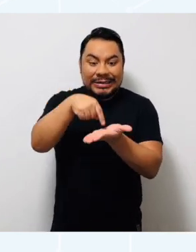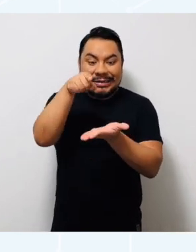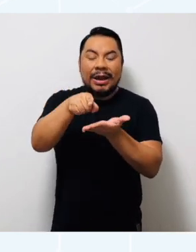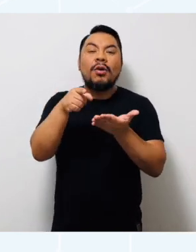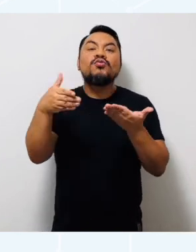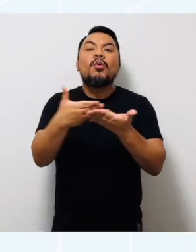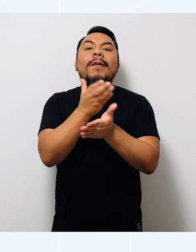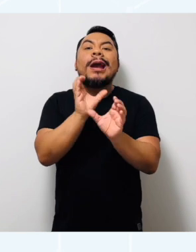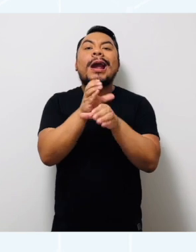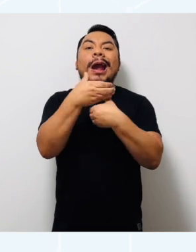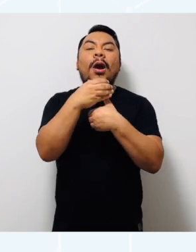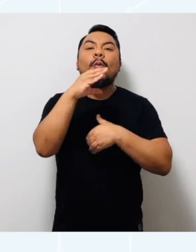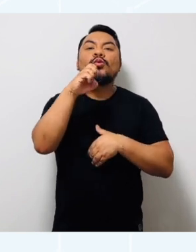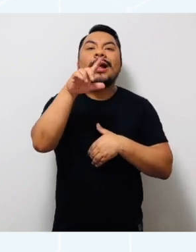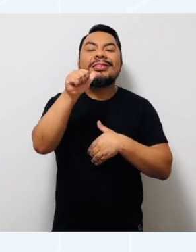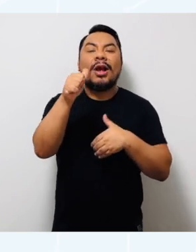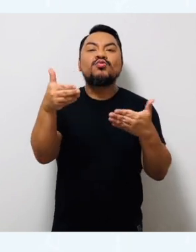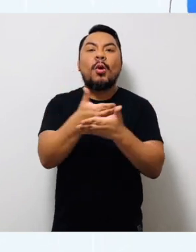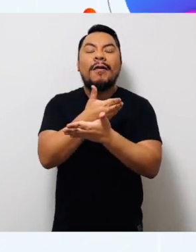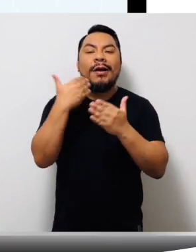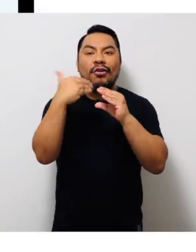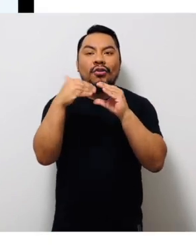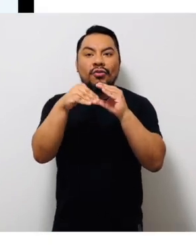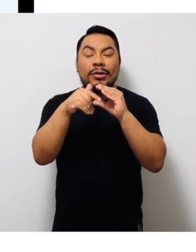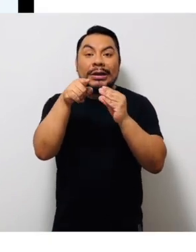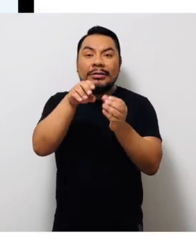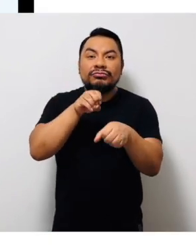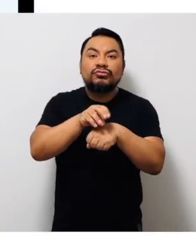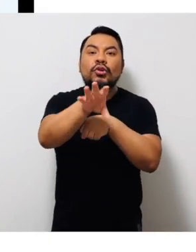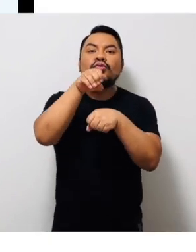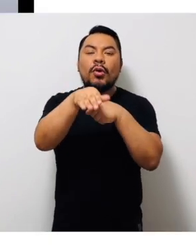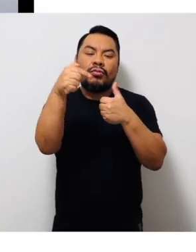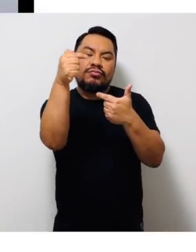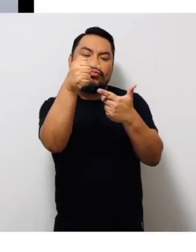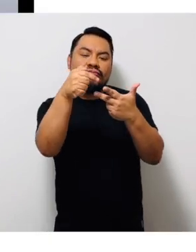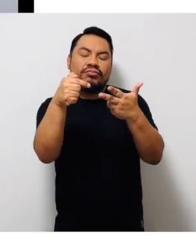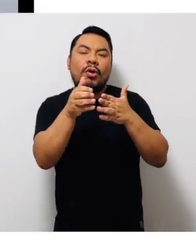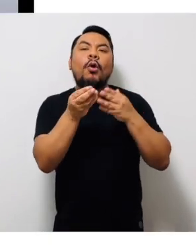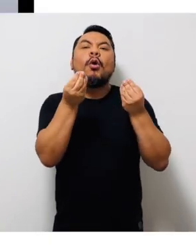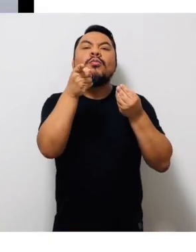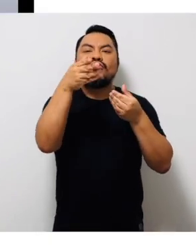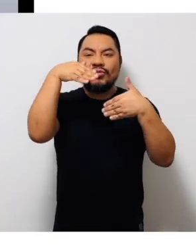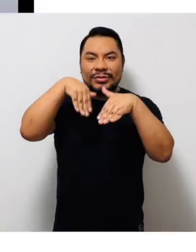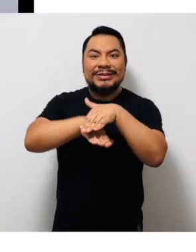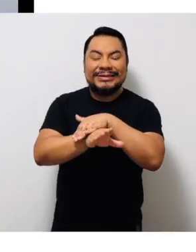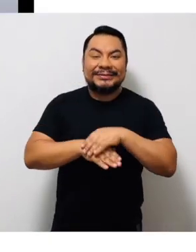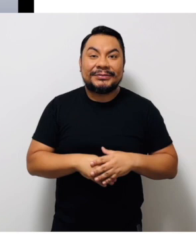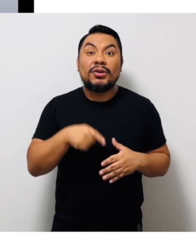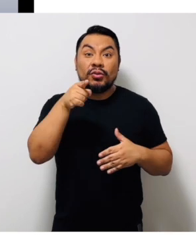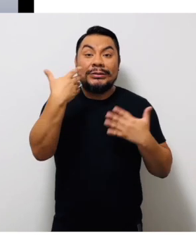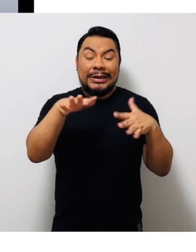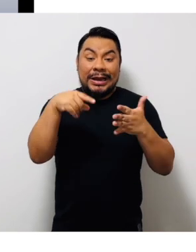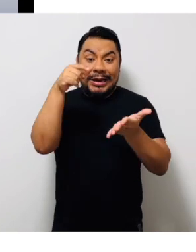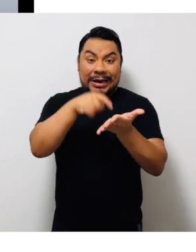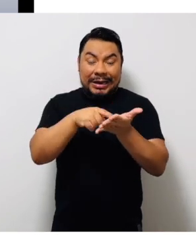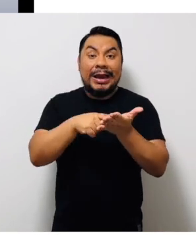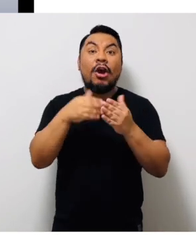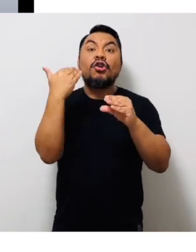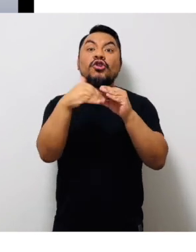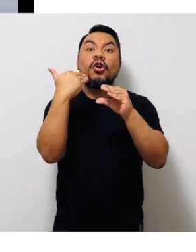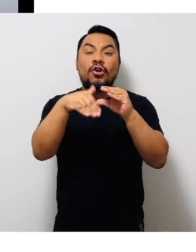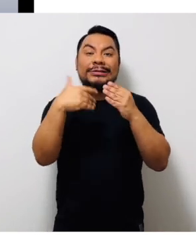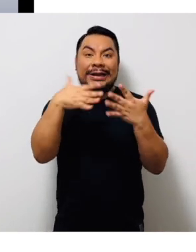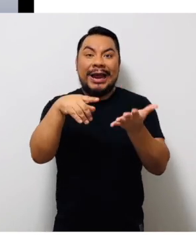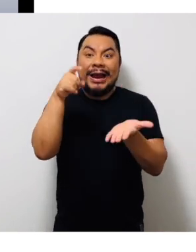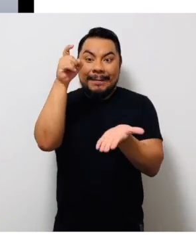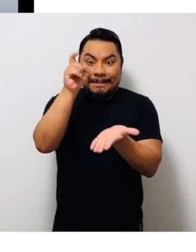haz clic en Crear cuenta. Se te enviará un correo con las instrucciones para verificar tu cuenta de acceso. Ingresa tu cuenta de